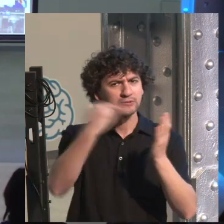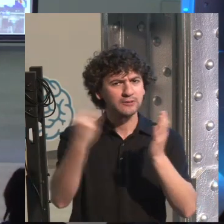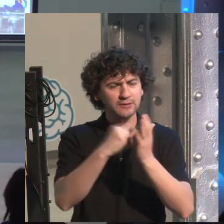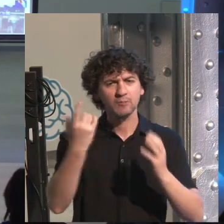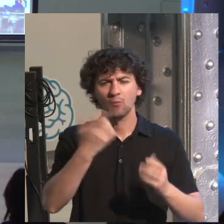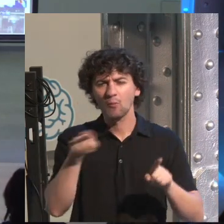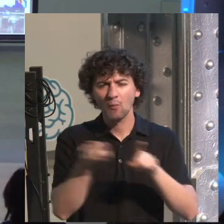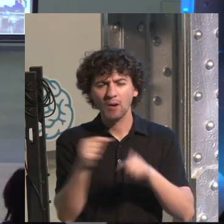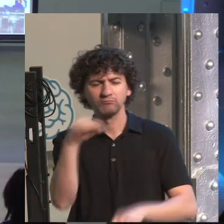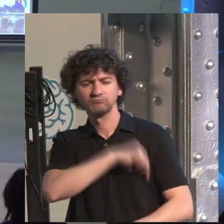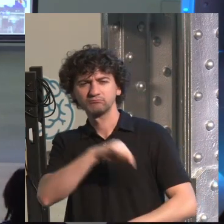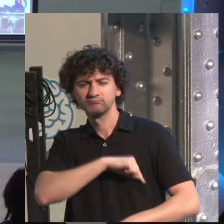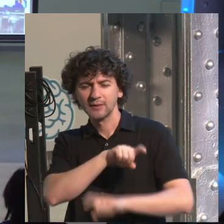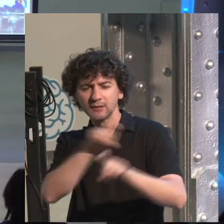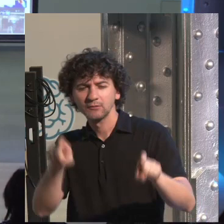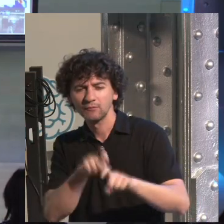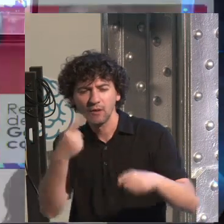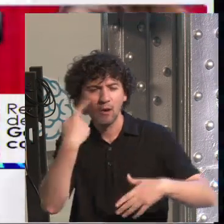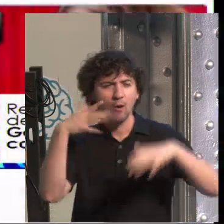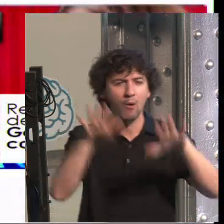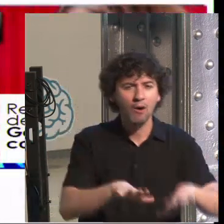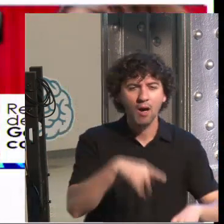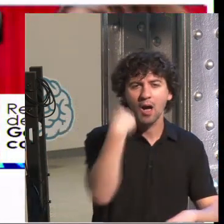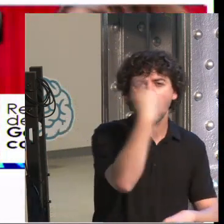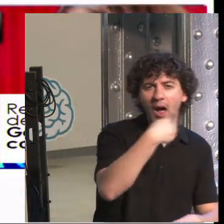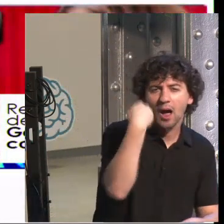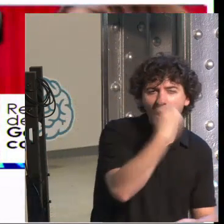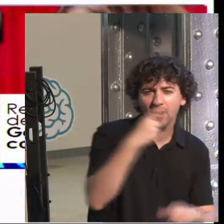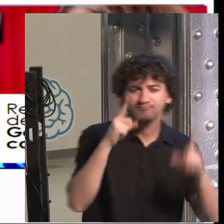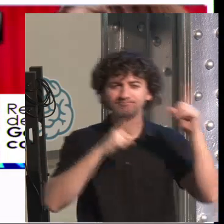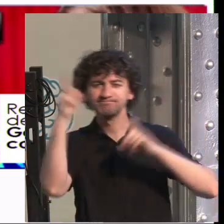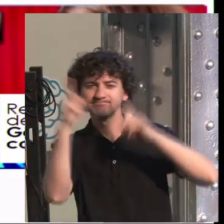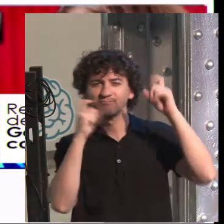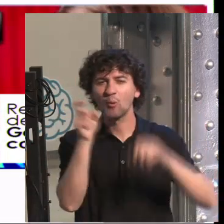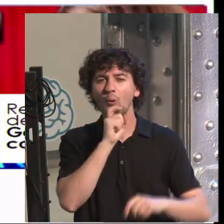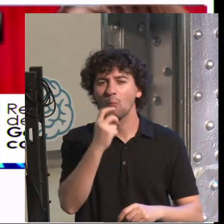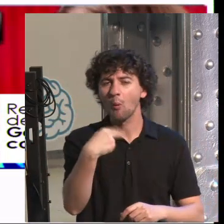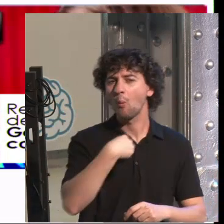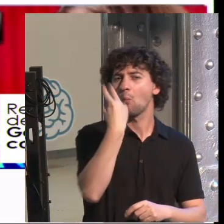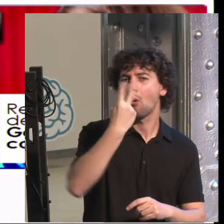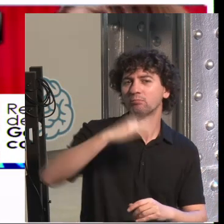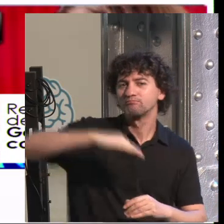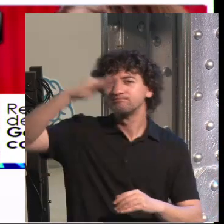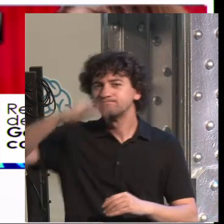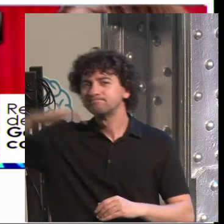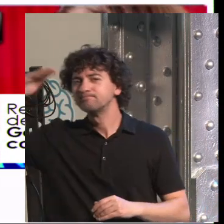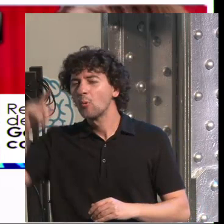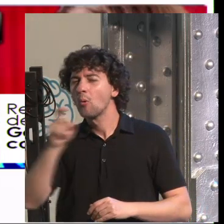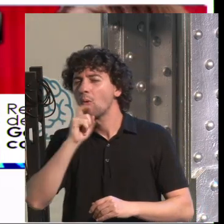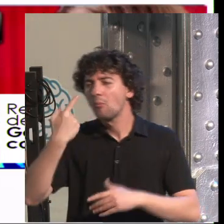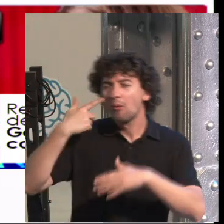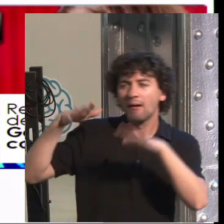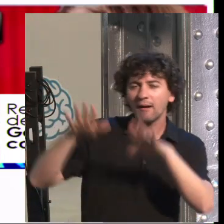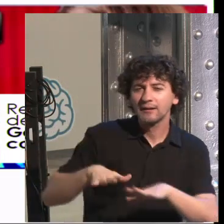informática afectiva porque podemos reconocer caras, expresiones faciales, expresiones con la voz, expresiones en